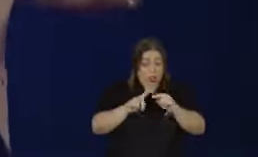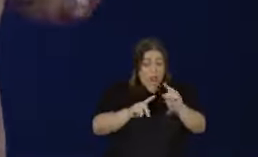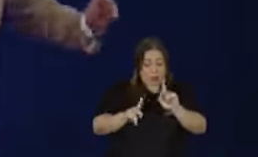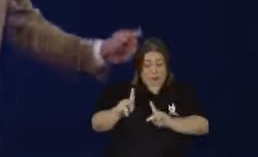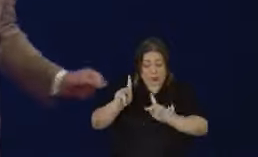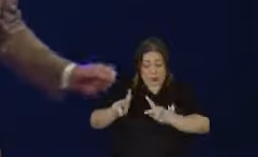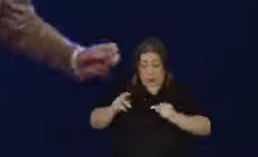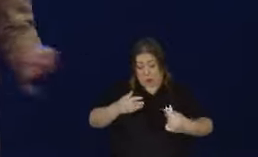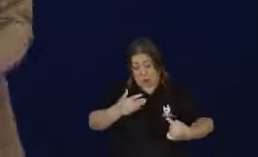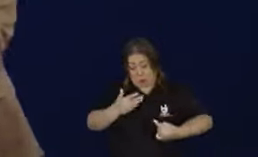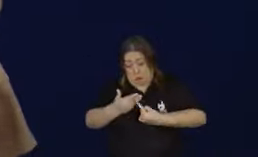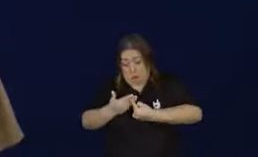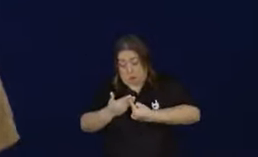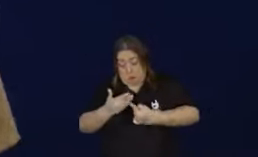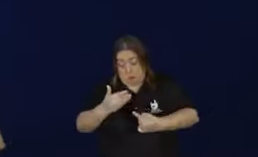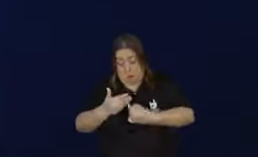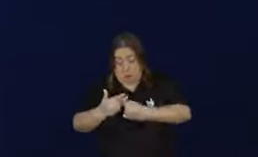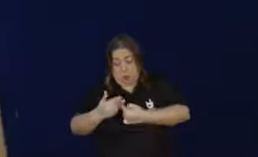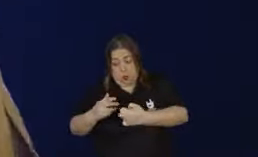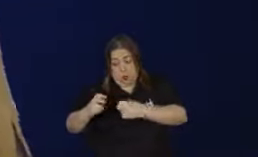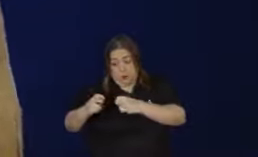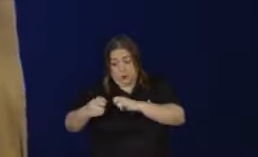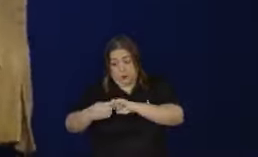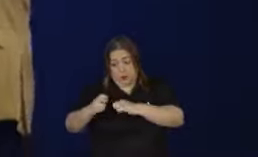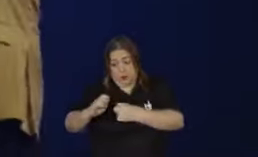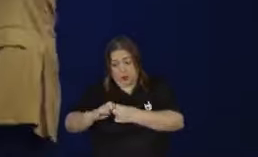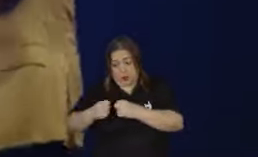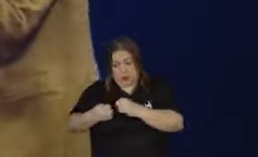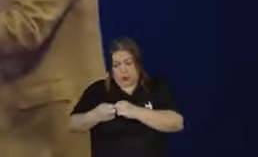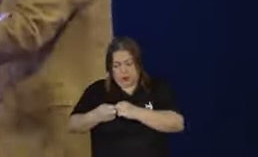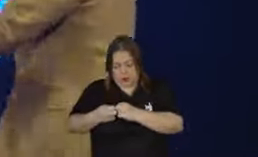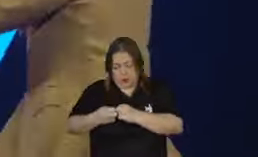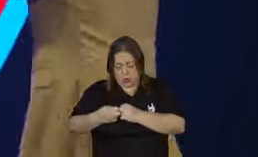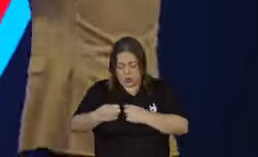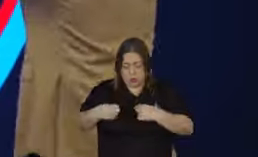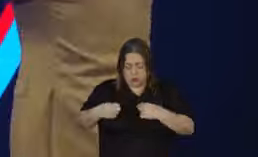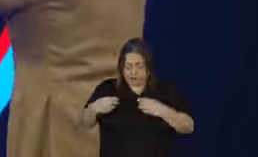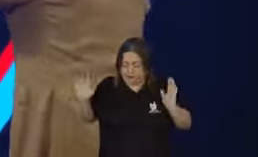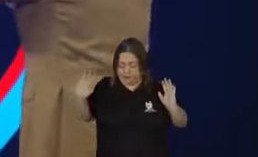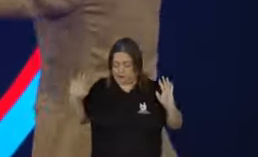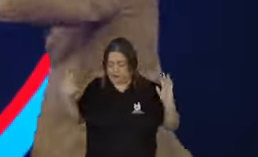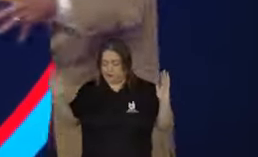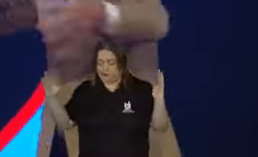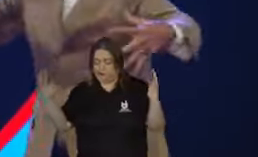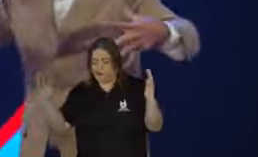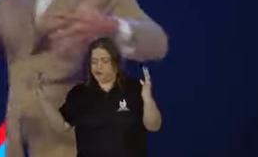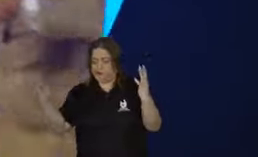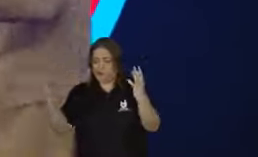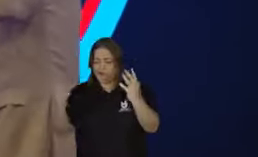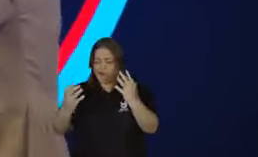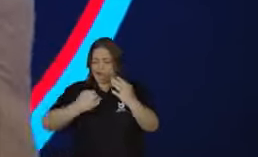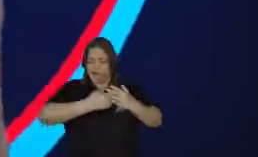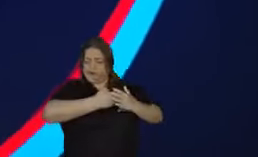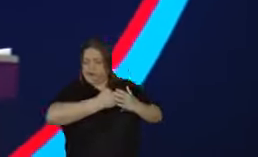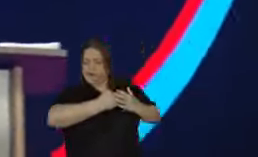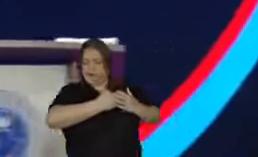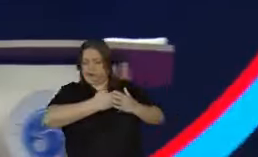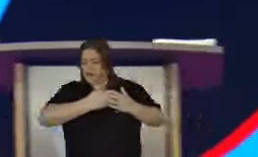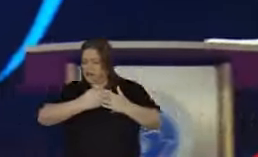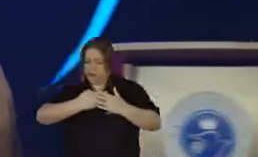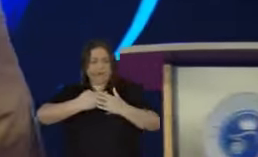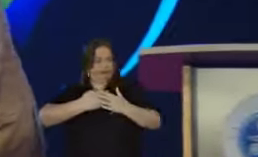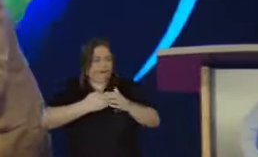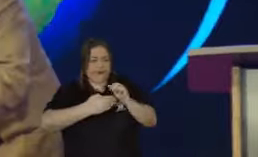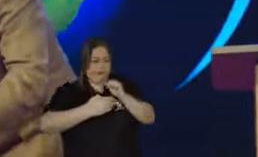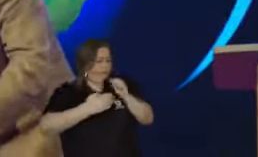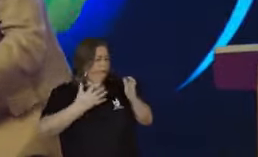uno fue muy golpeado, parece que hay una tendencia a levantar una caparazón, levantar una armadura y digo, no me